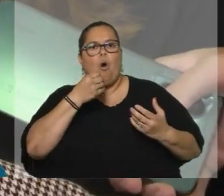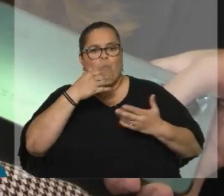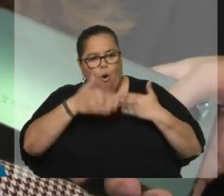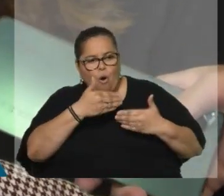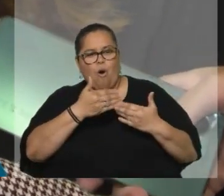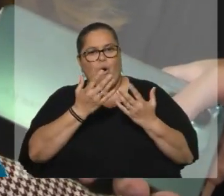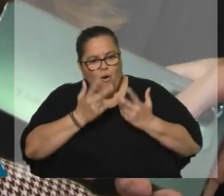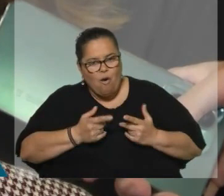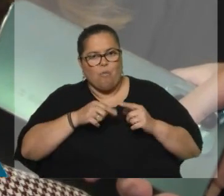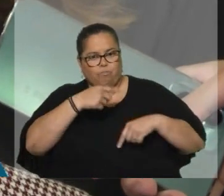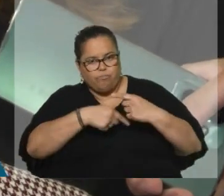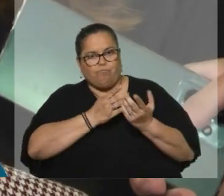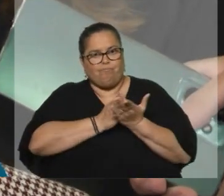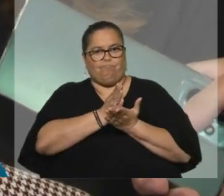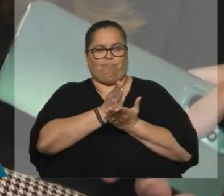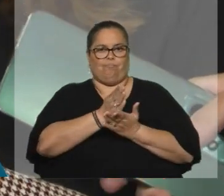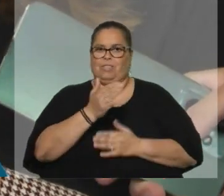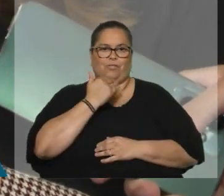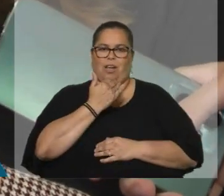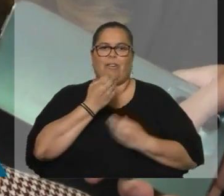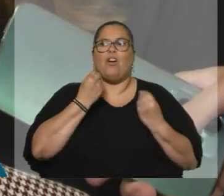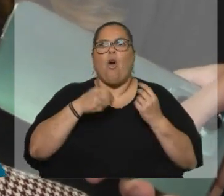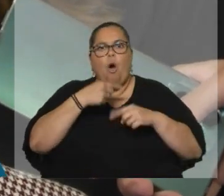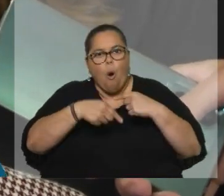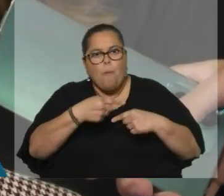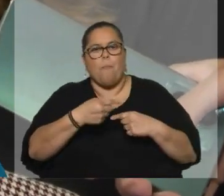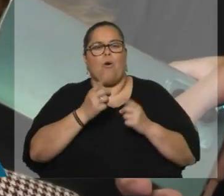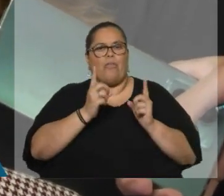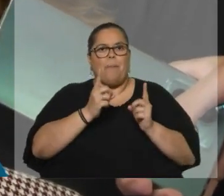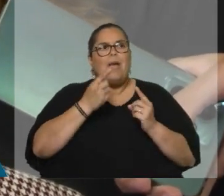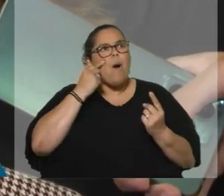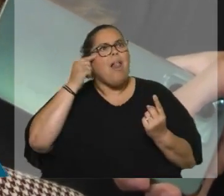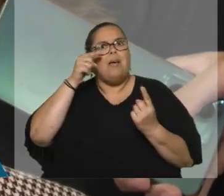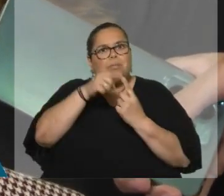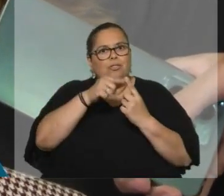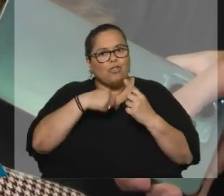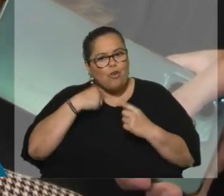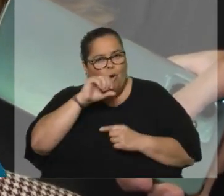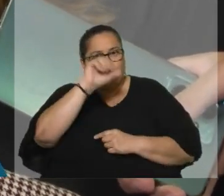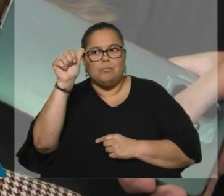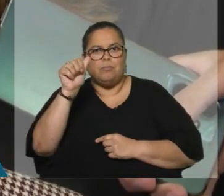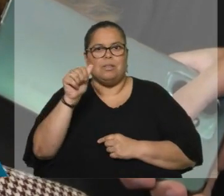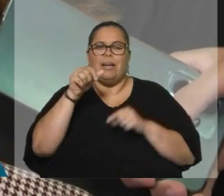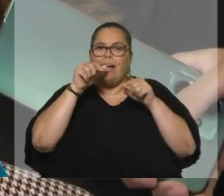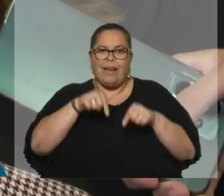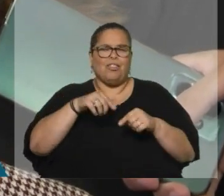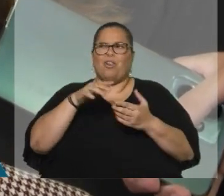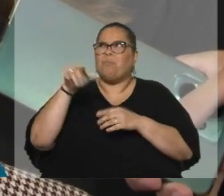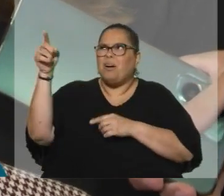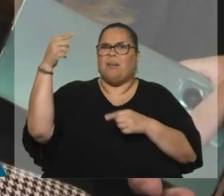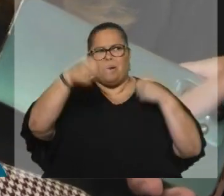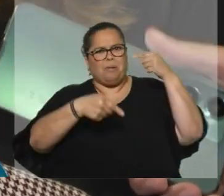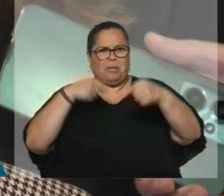want to conduct and What is the outcome That you think that You Will achieve This is baseless accusations that